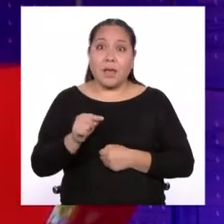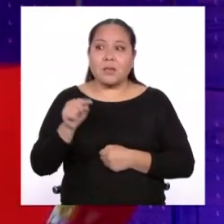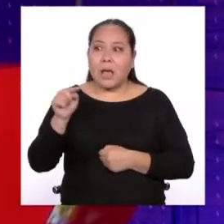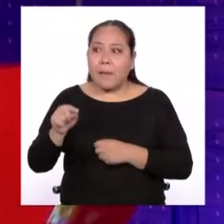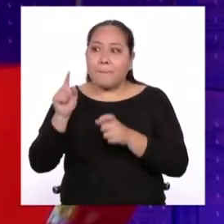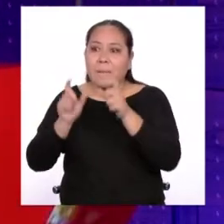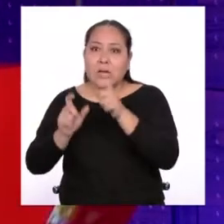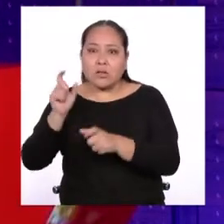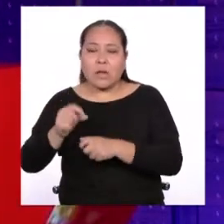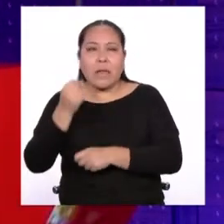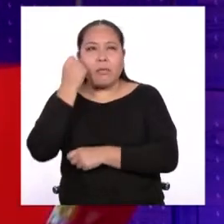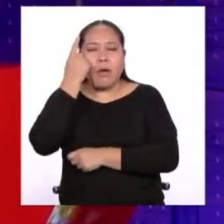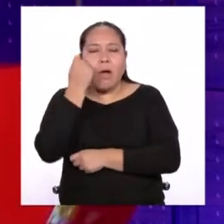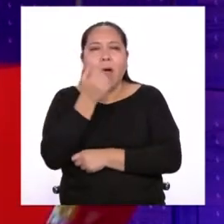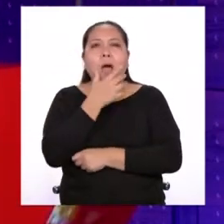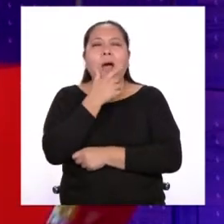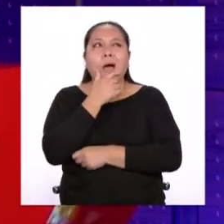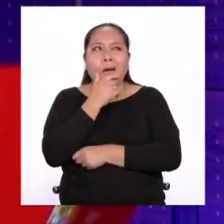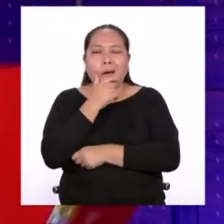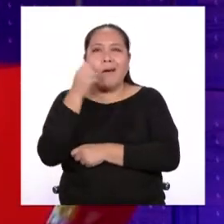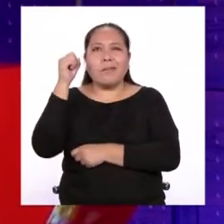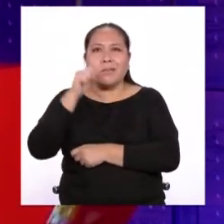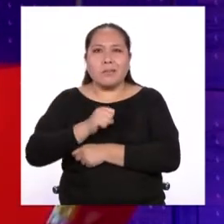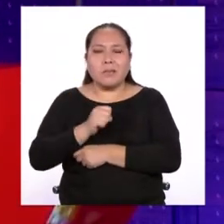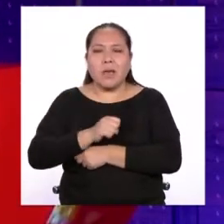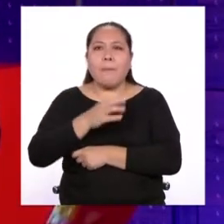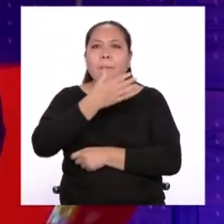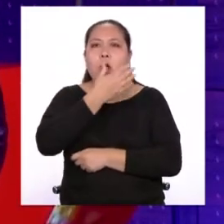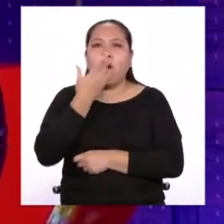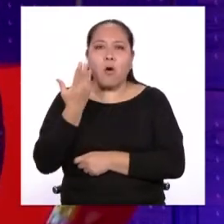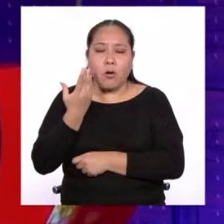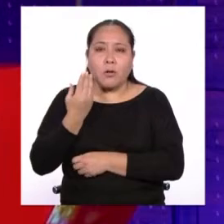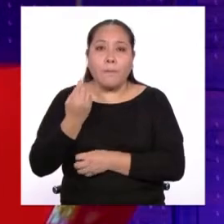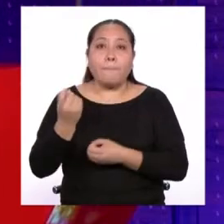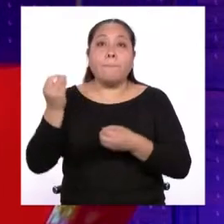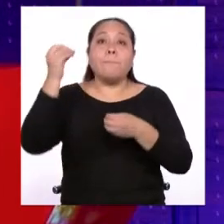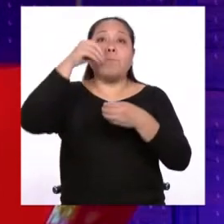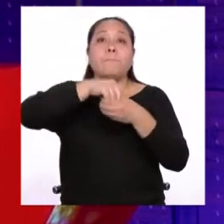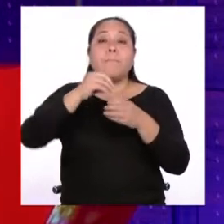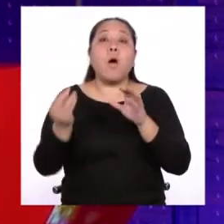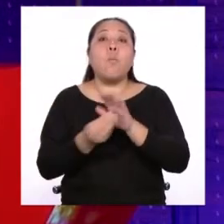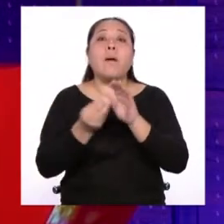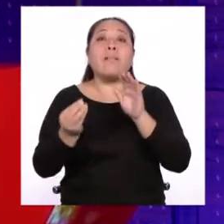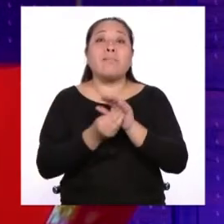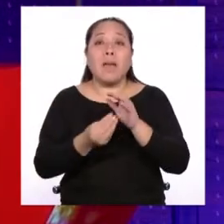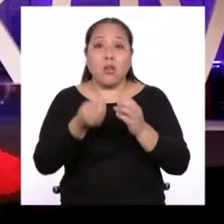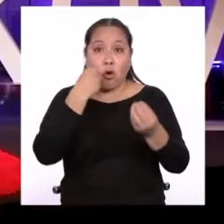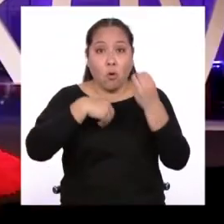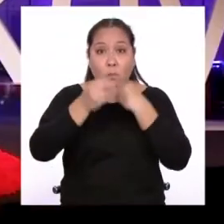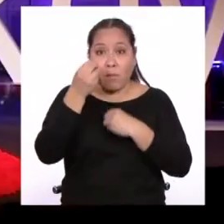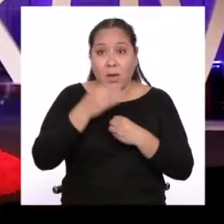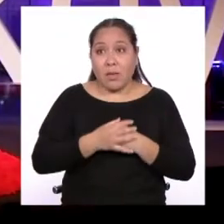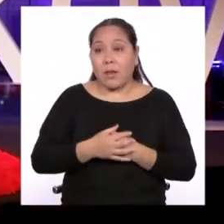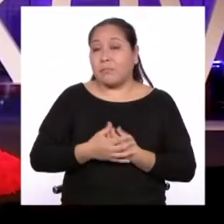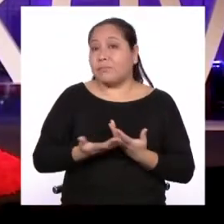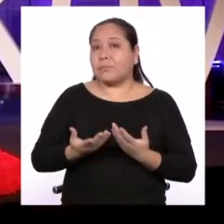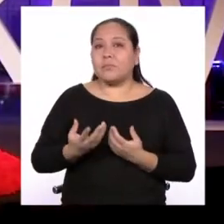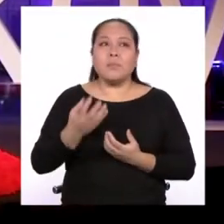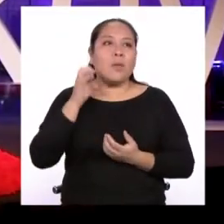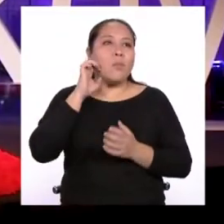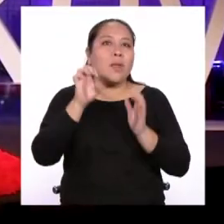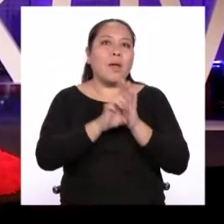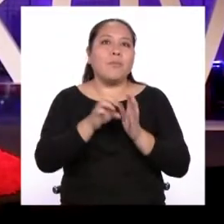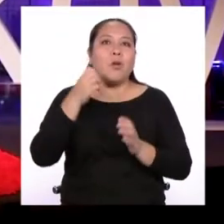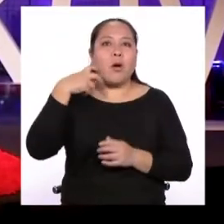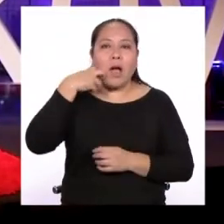el beneficio de ingresar a la dieta diaria alimentos ricos en hierro hemínico, como la carne,